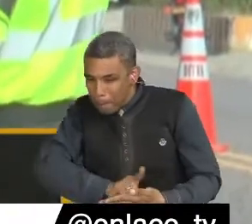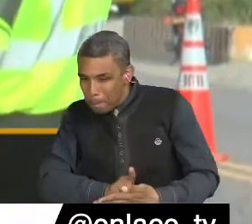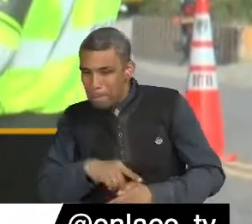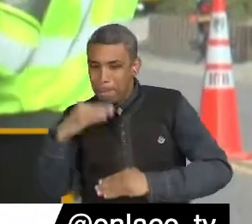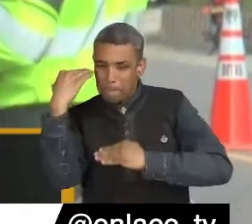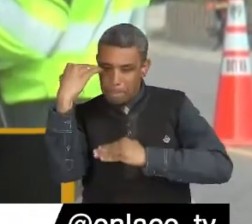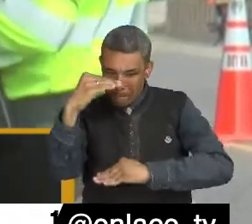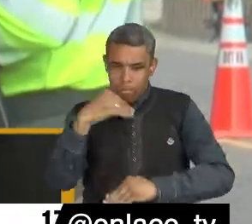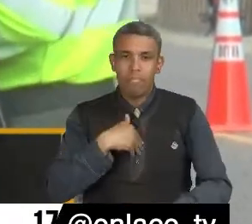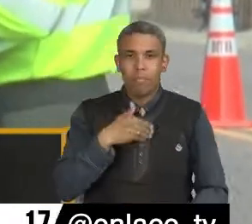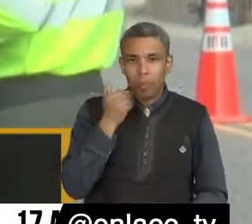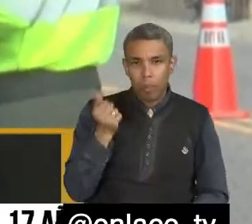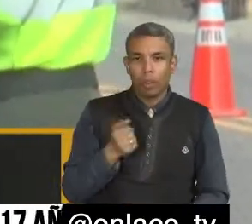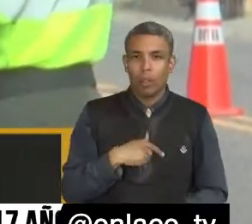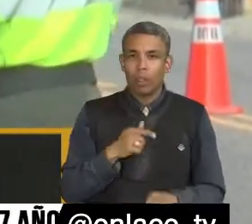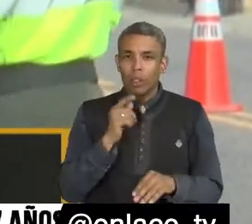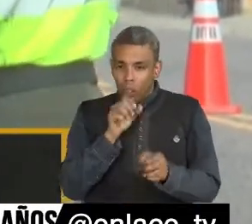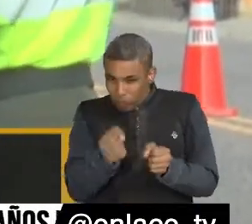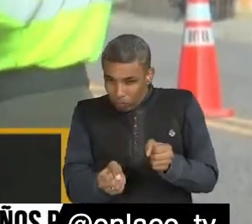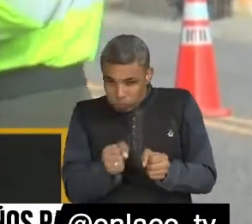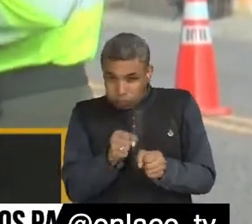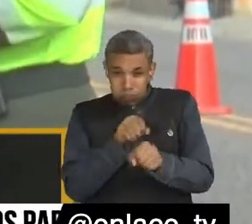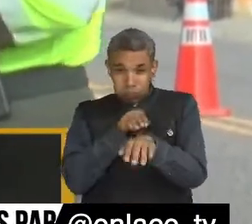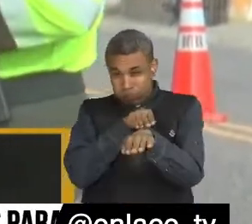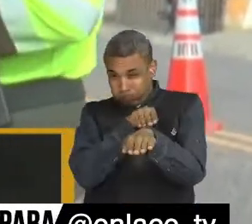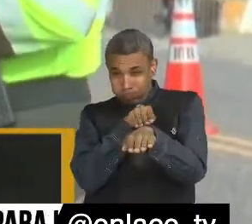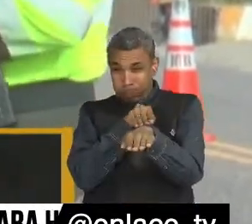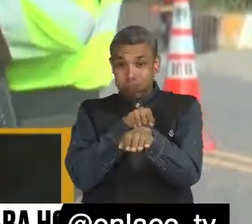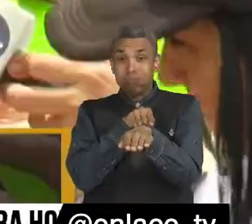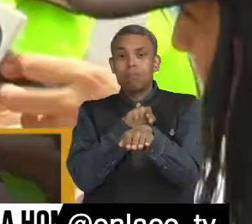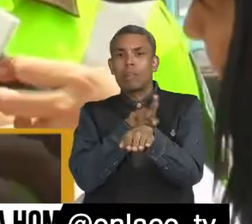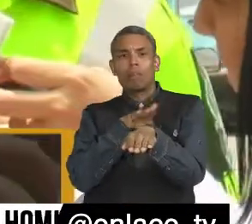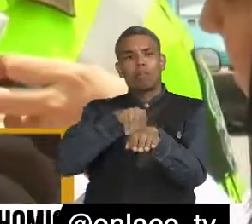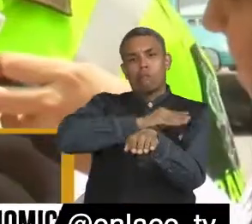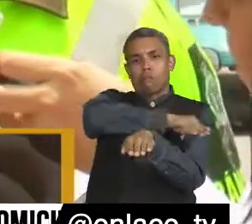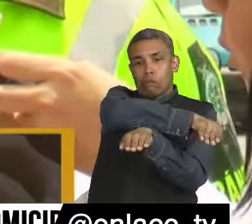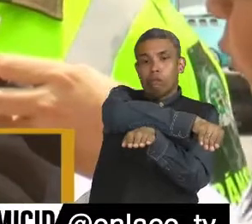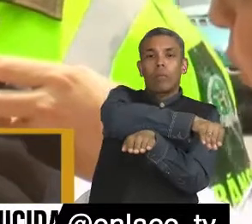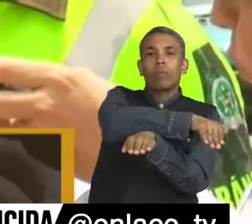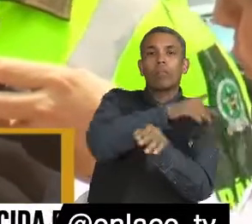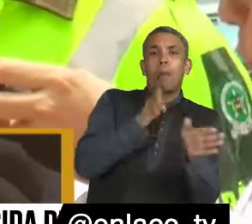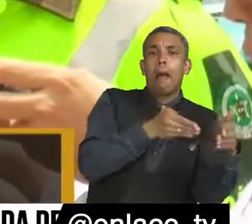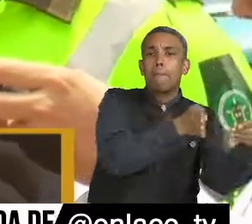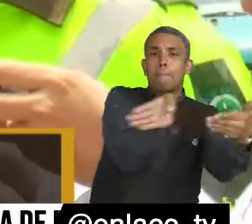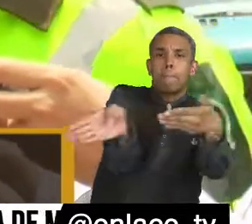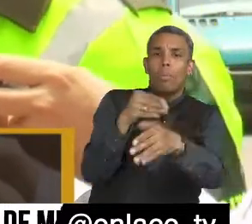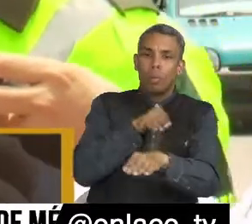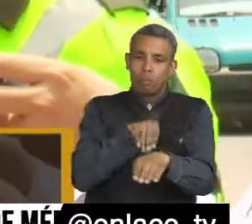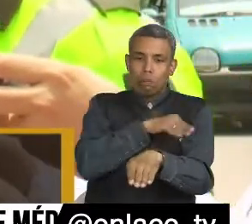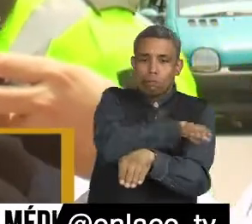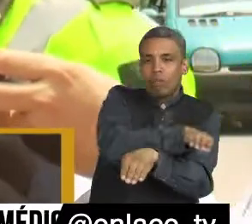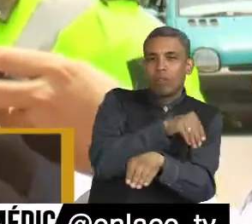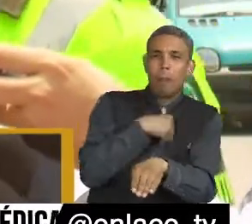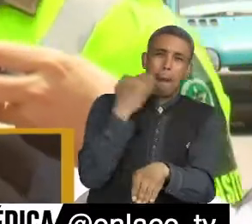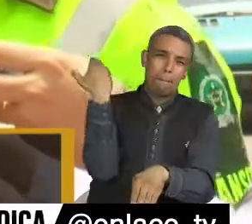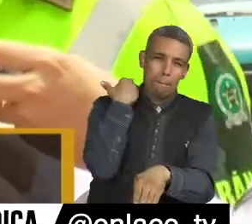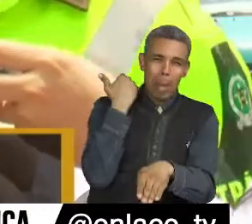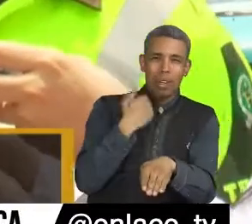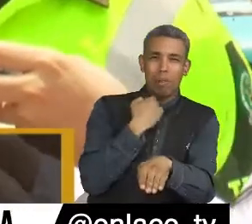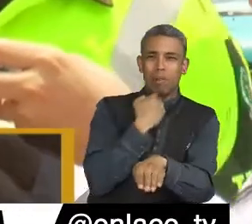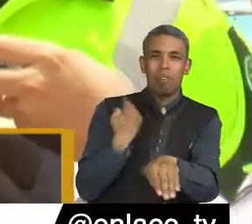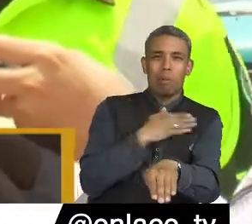vía. Realice periodos cortos de descanso para poder combatir el microsueño. No consuma